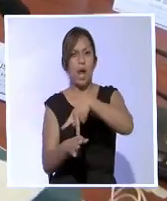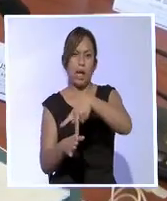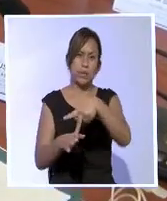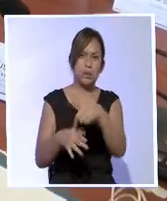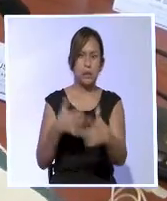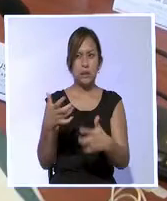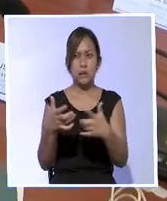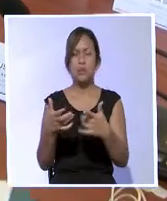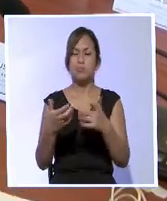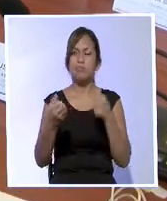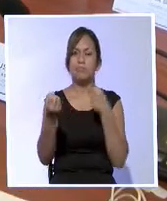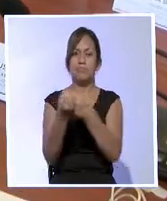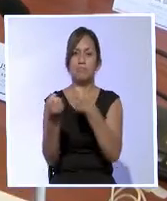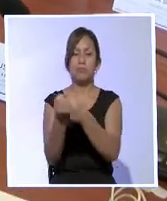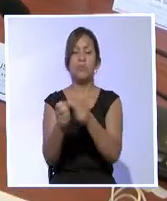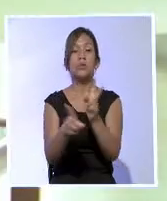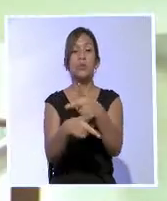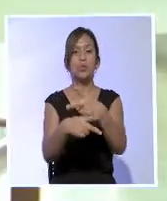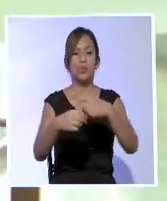generación de empleo